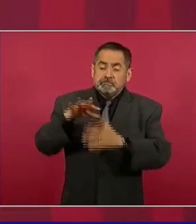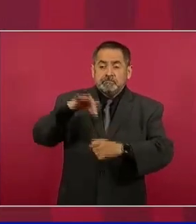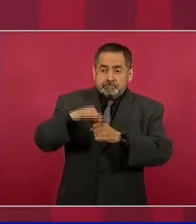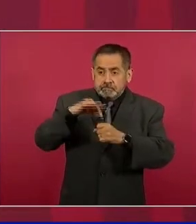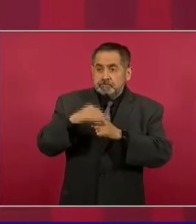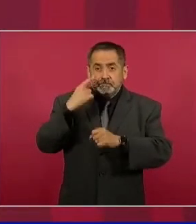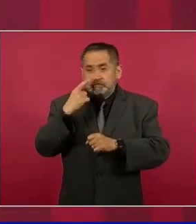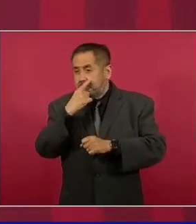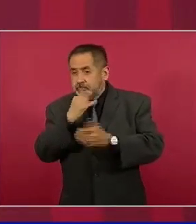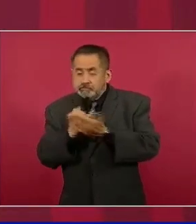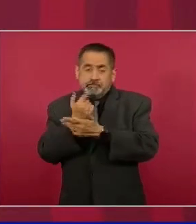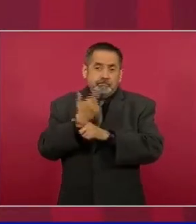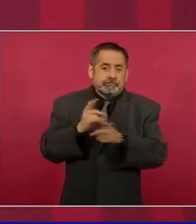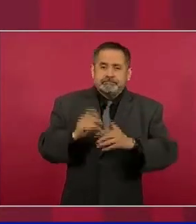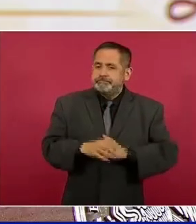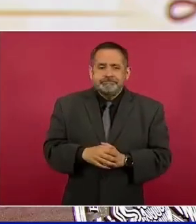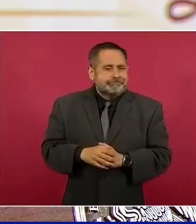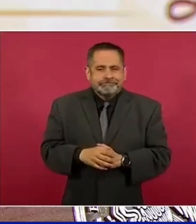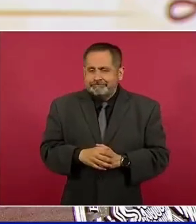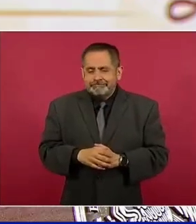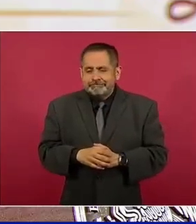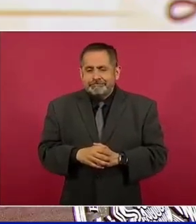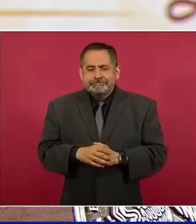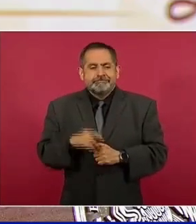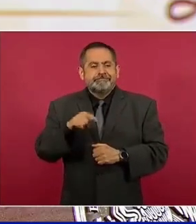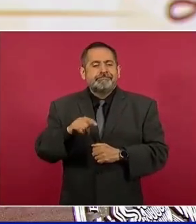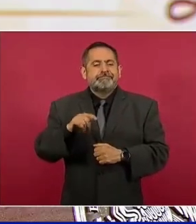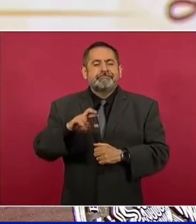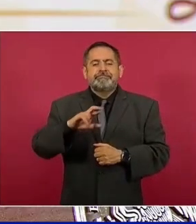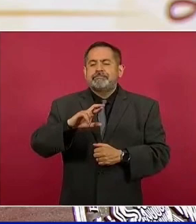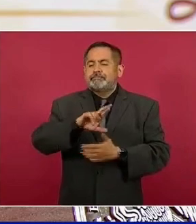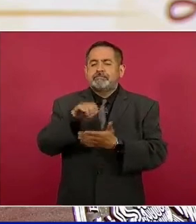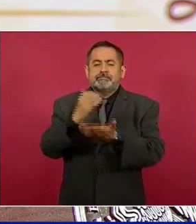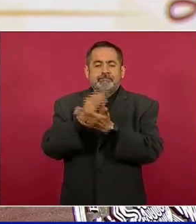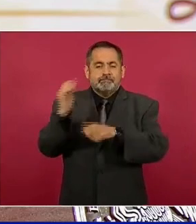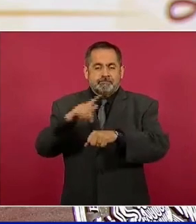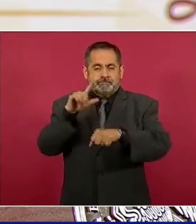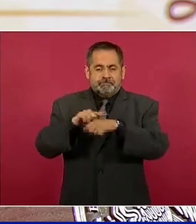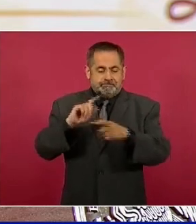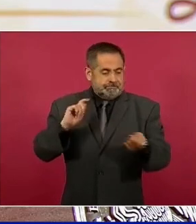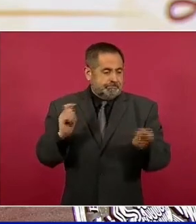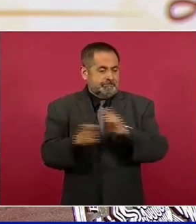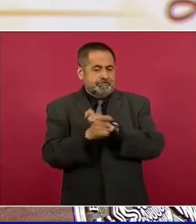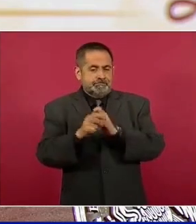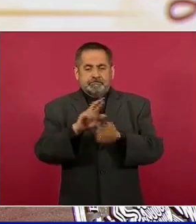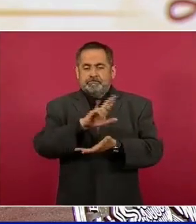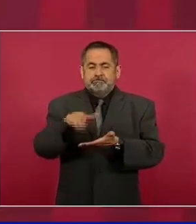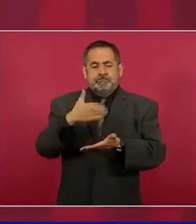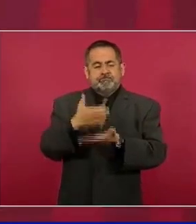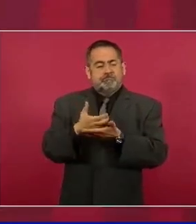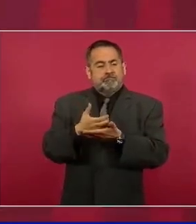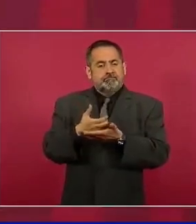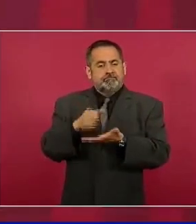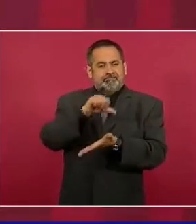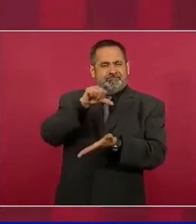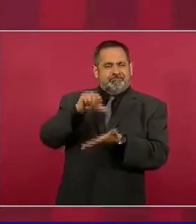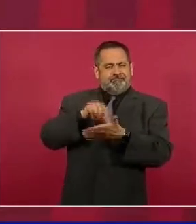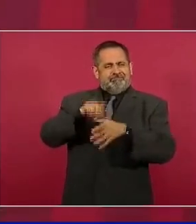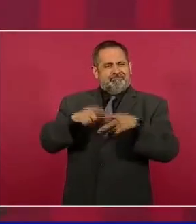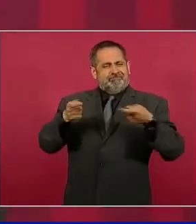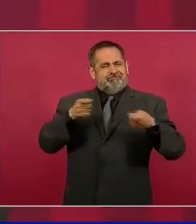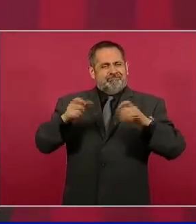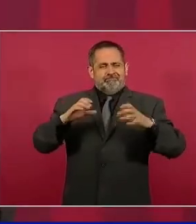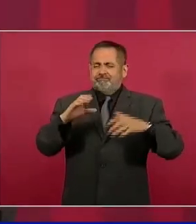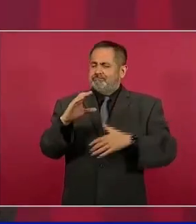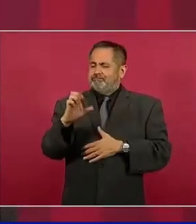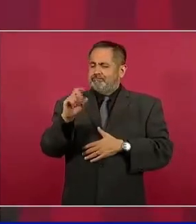democracia. Cambia el sistema federal por el sistema centralista y entra a la